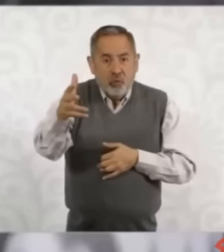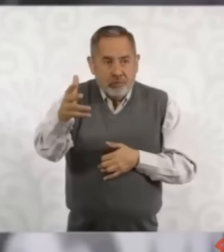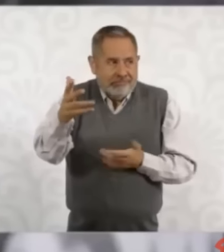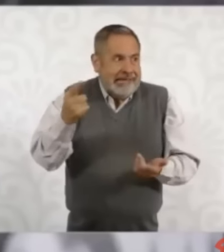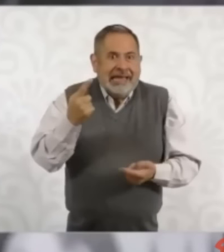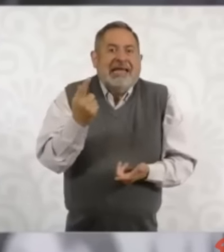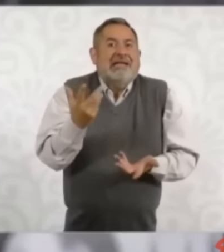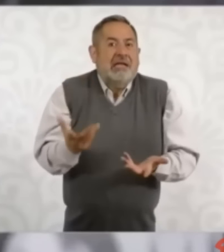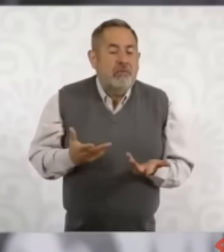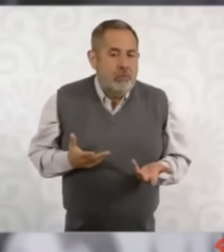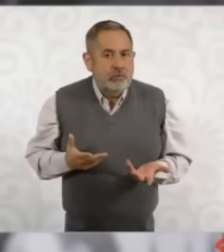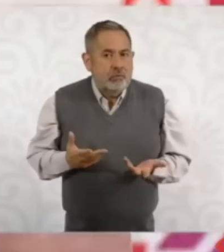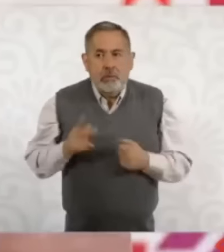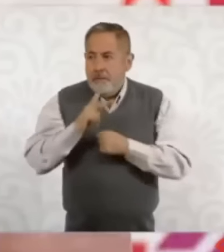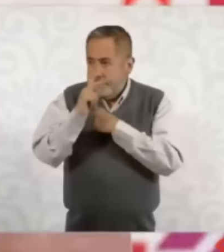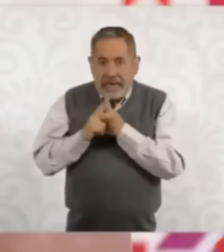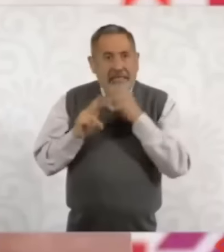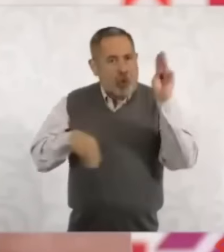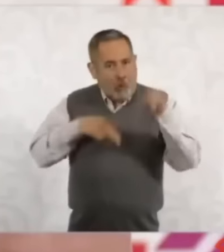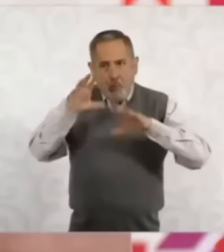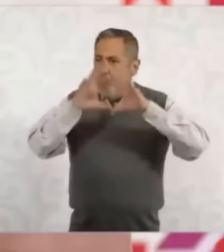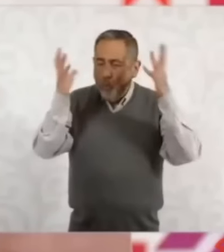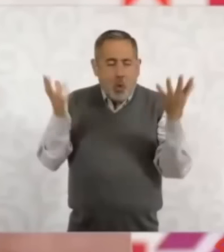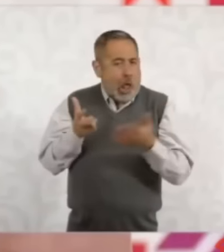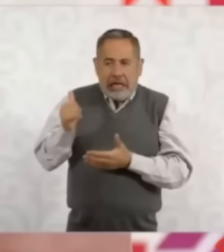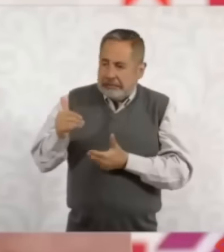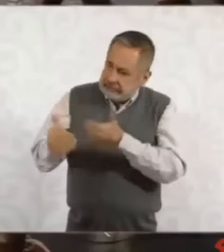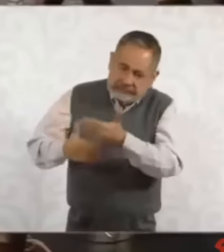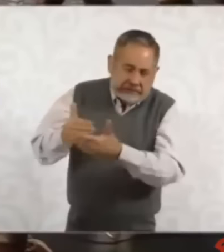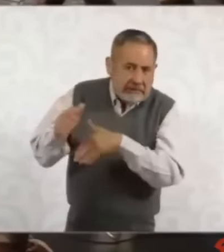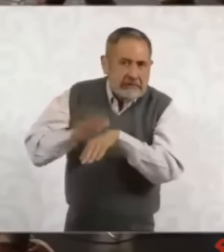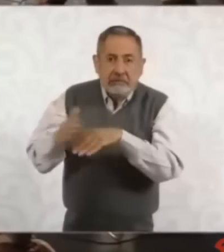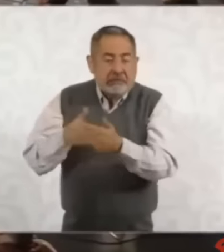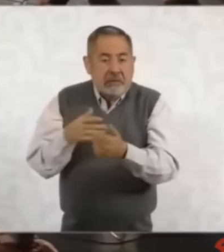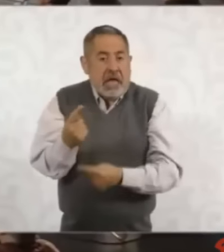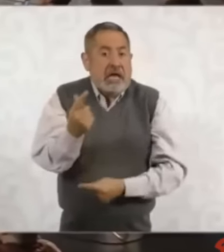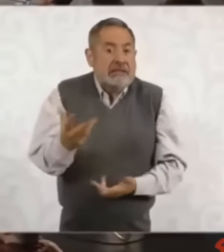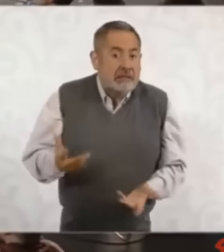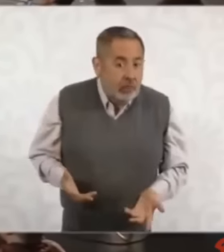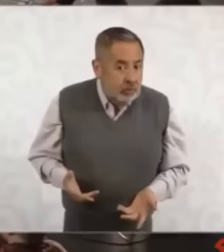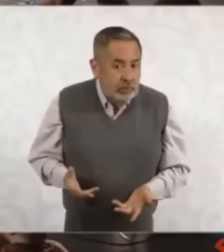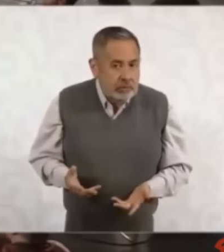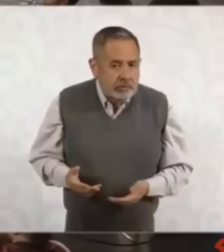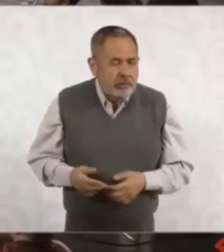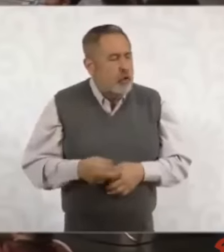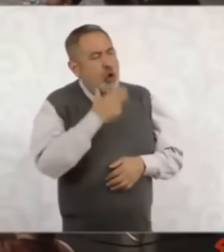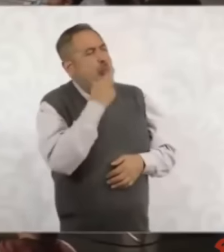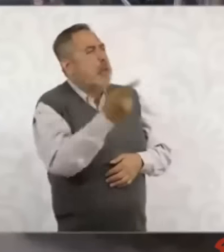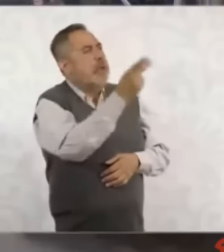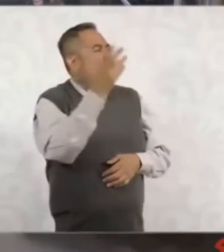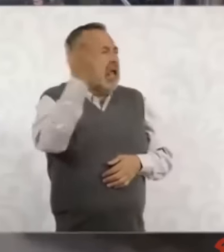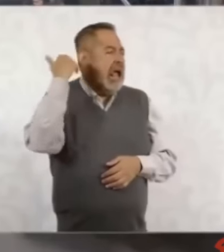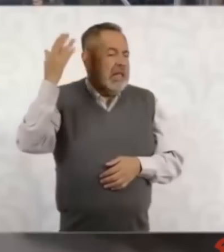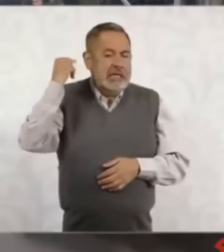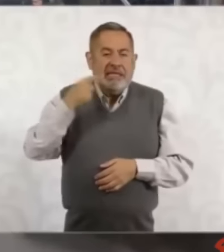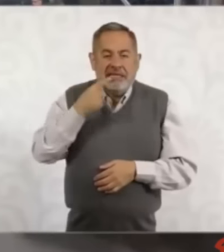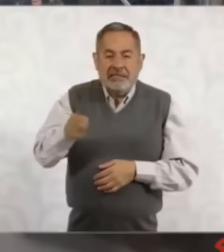el desarrollo del país y del planeta, de la humanidad. Hace algunos años escuché una frase que decía que las